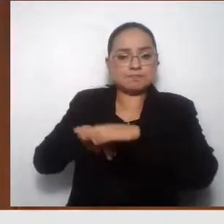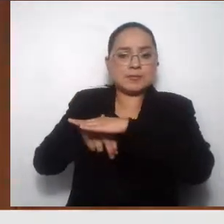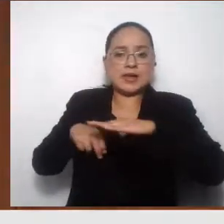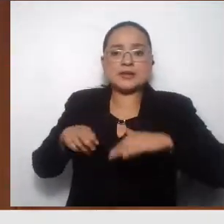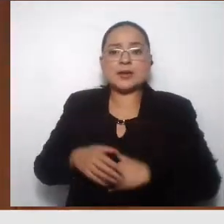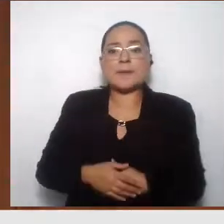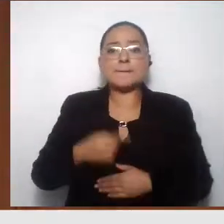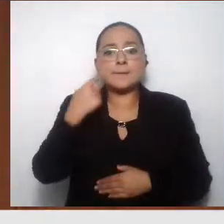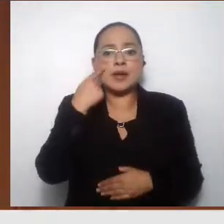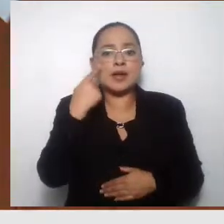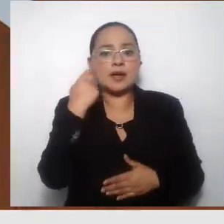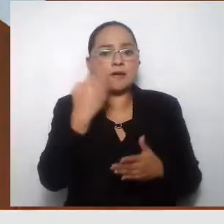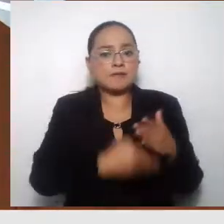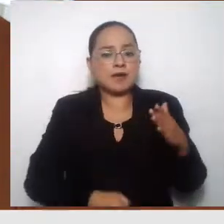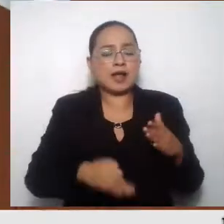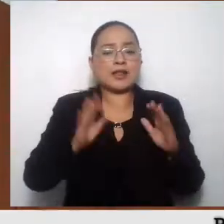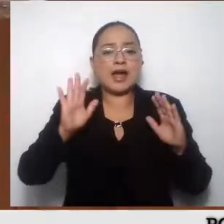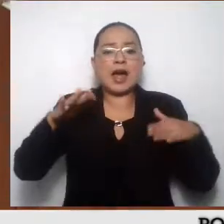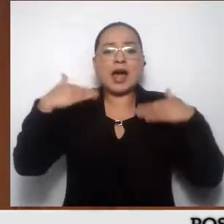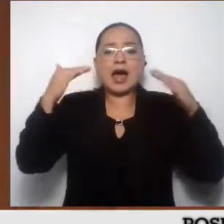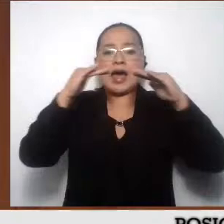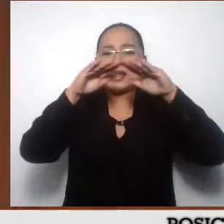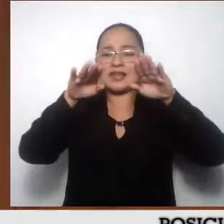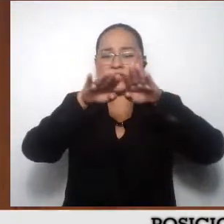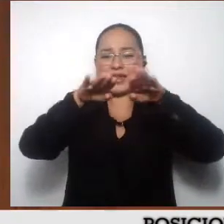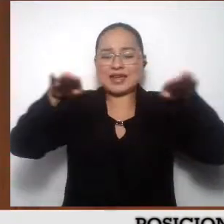la falta de impermeabilizante.